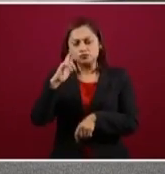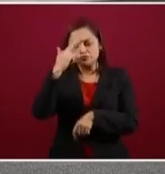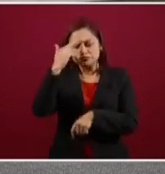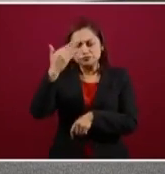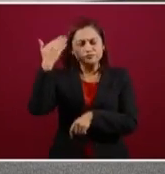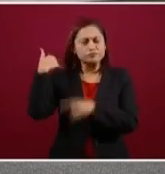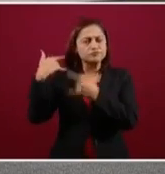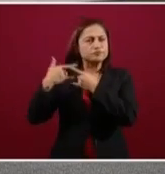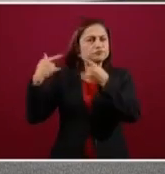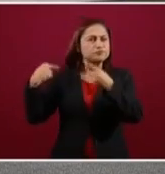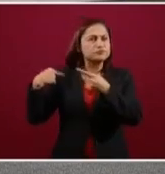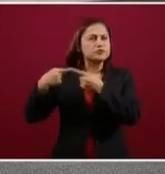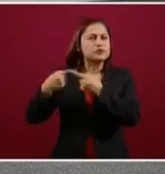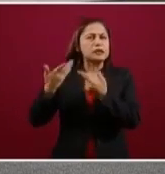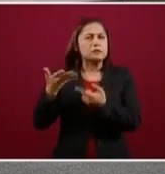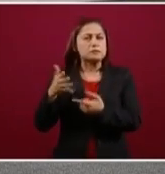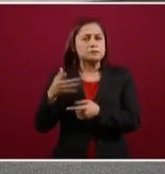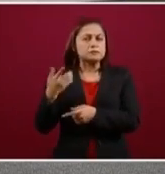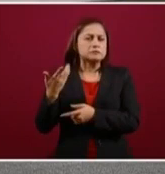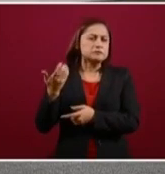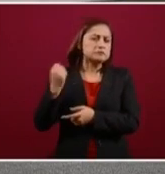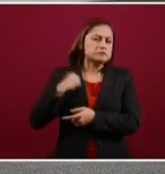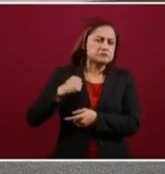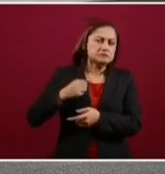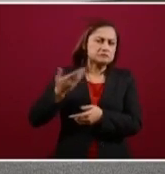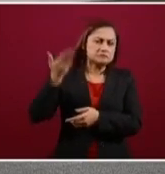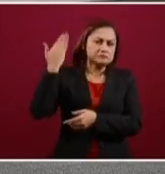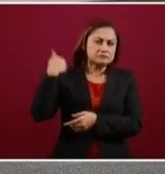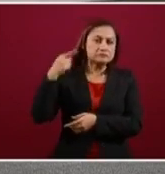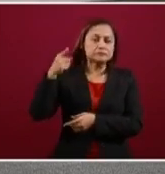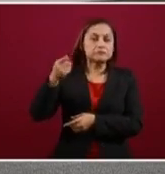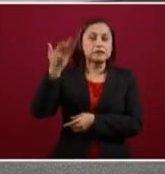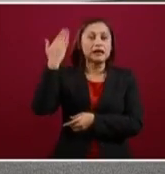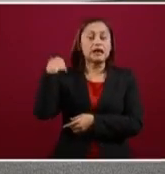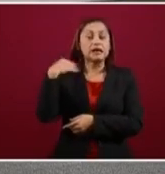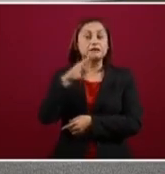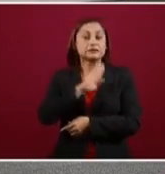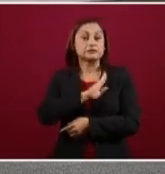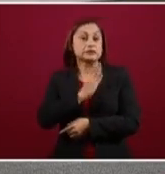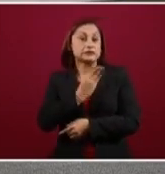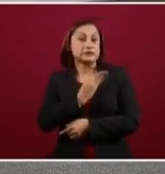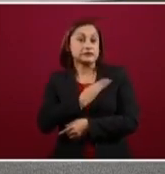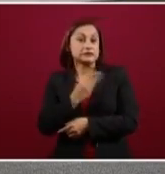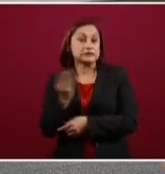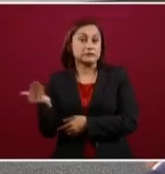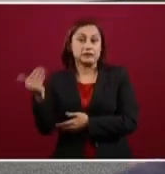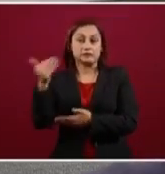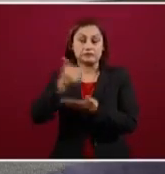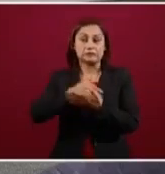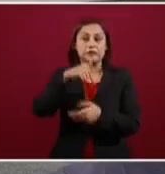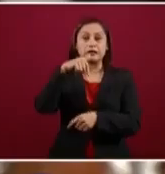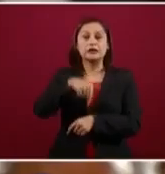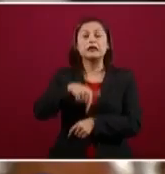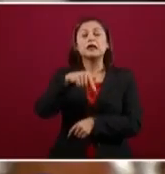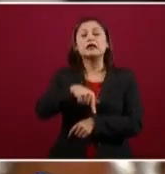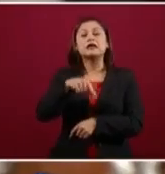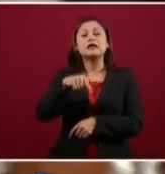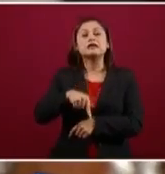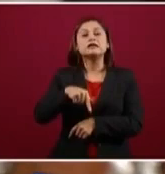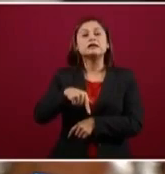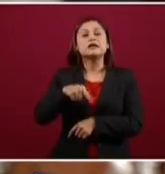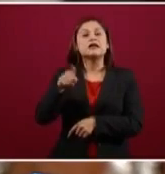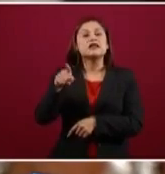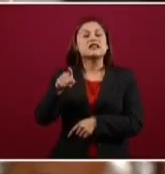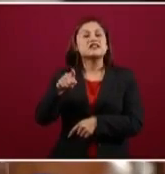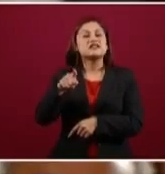algunos siglos, en donde la Nueva España estaba en peores condiciones de las que se encuentra México. La